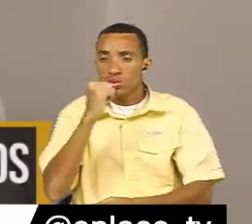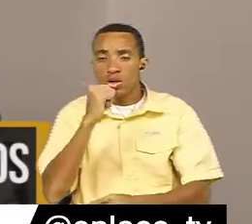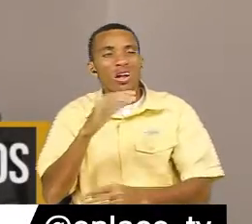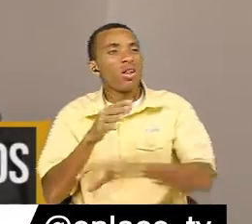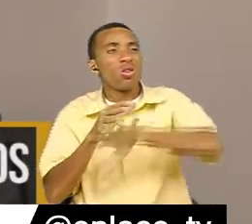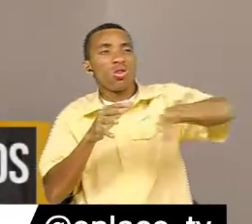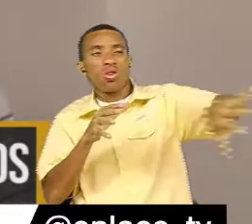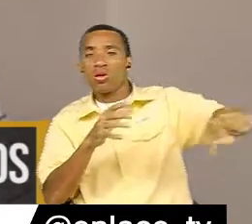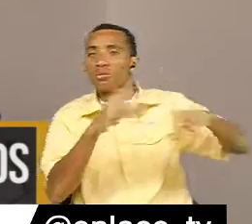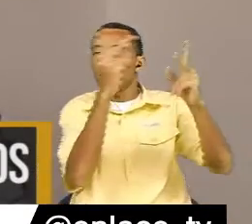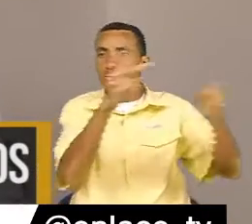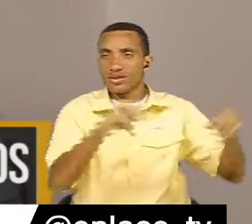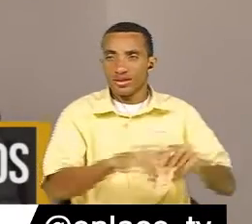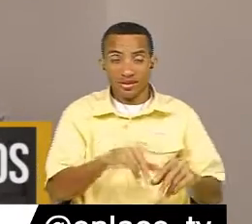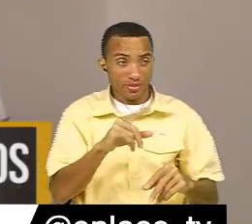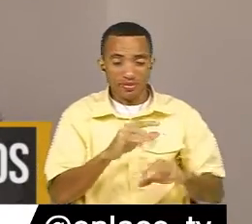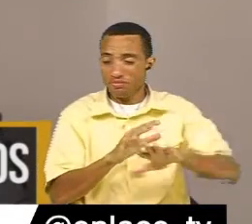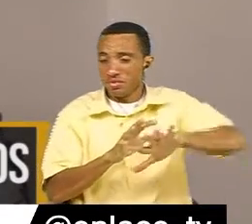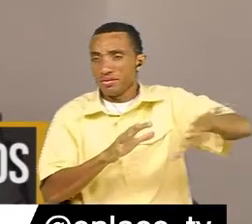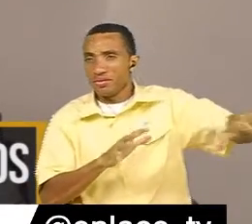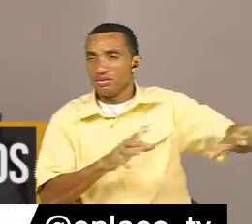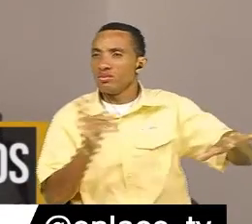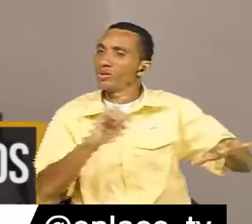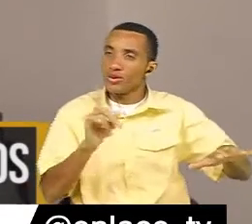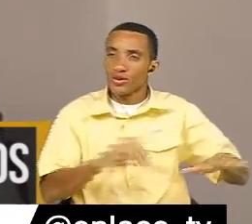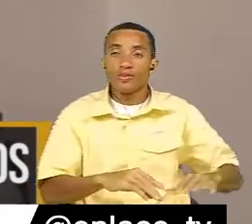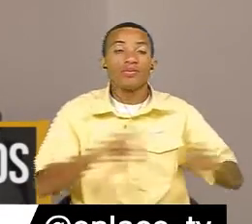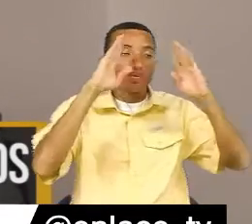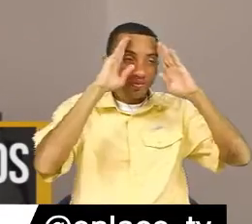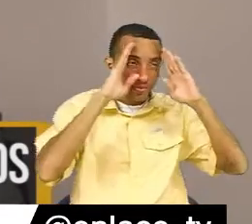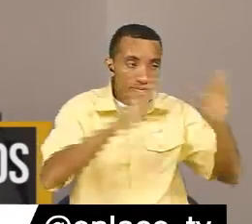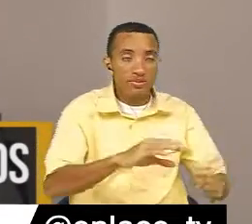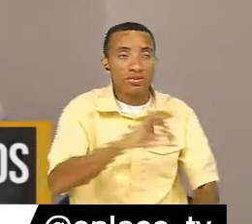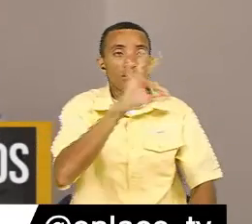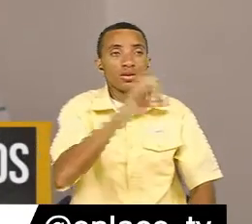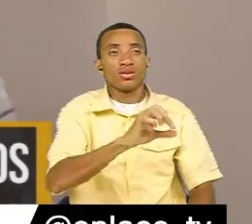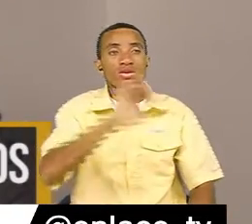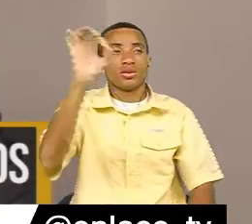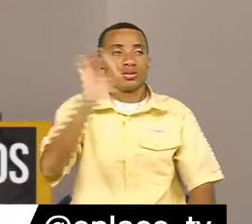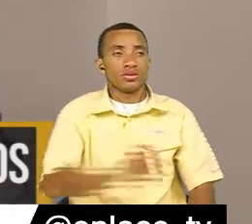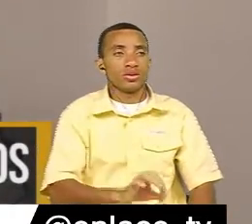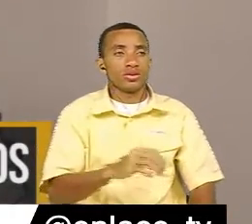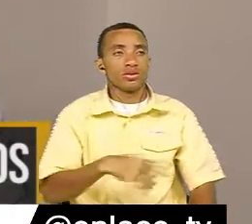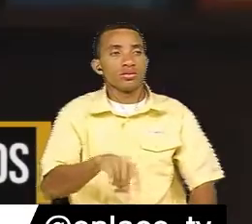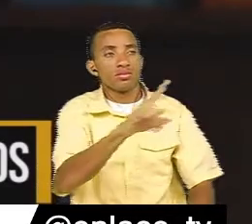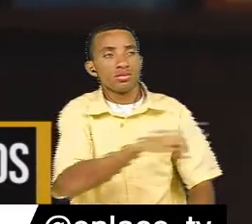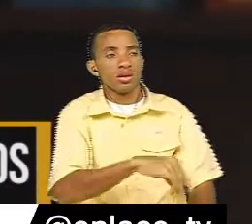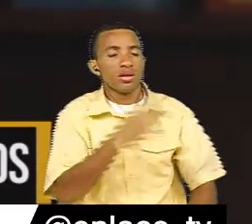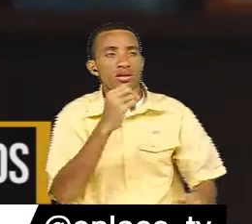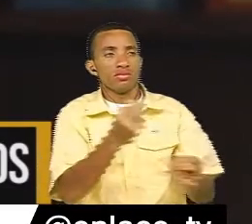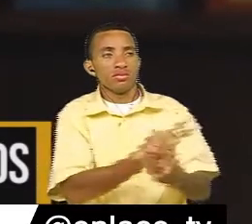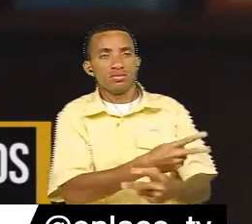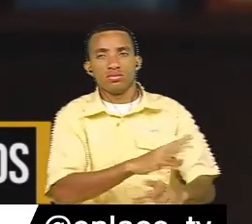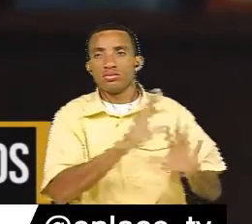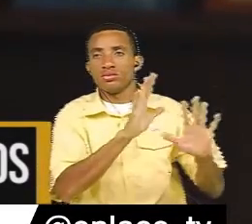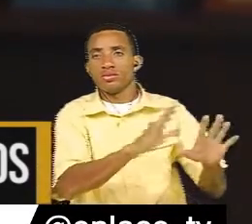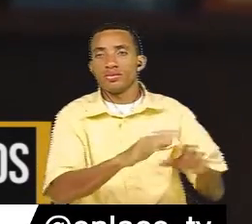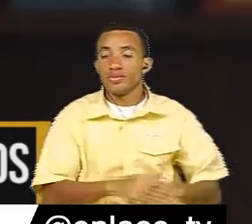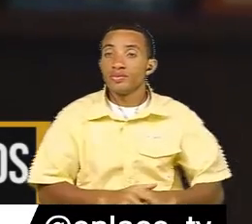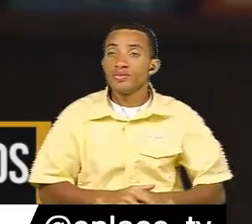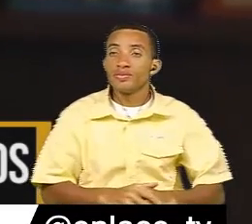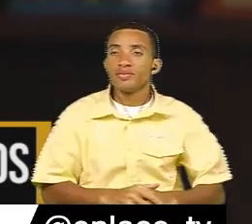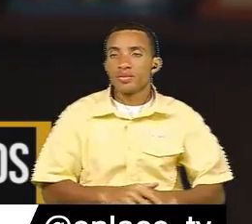sí también a el 80% de la ciudad en condición de víctima. Según el burgomaestre,